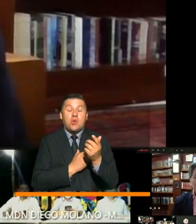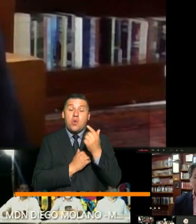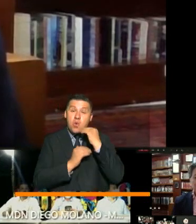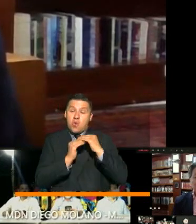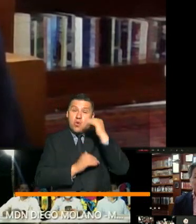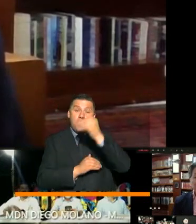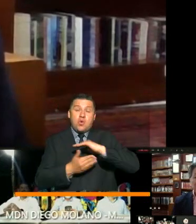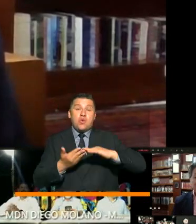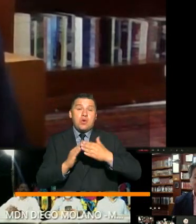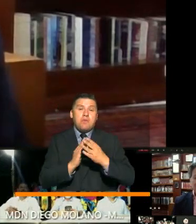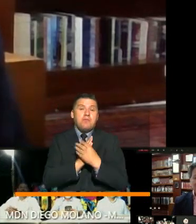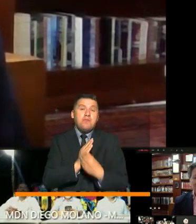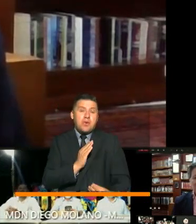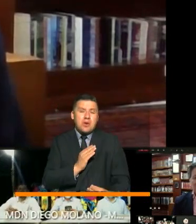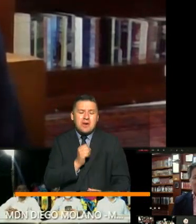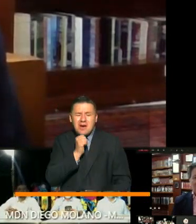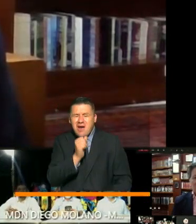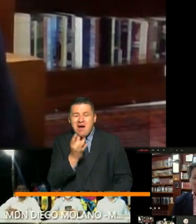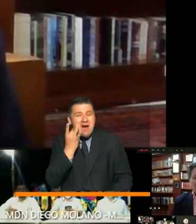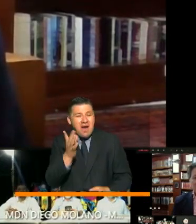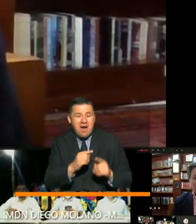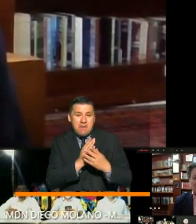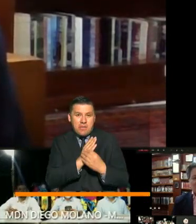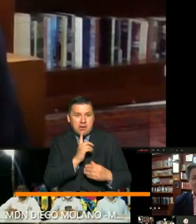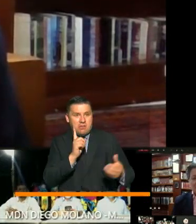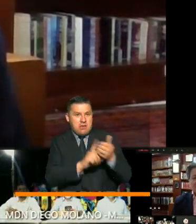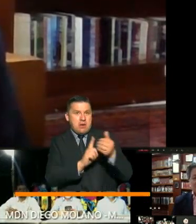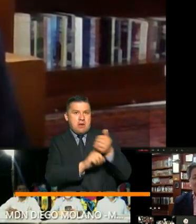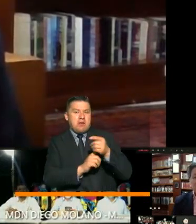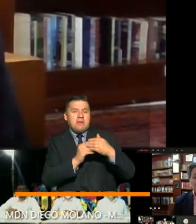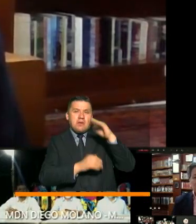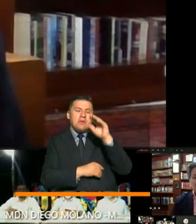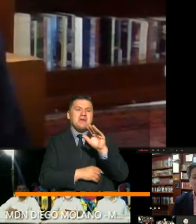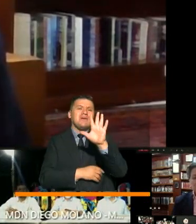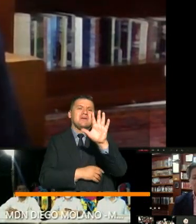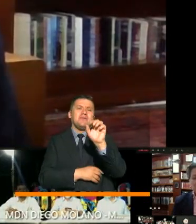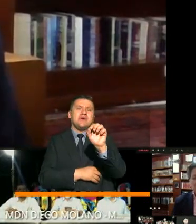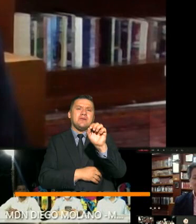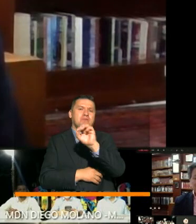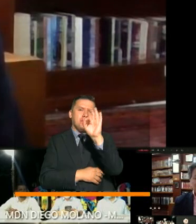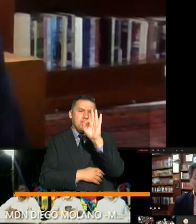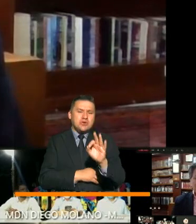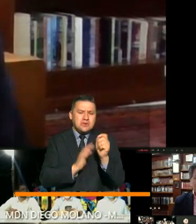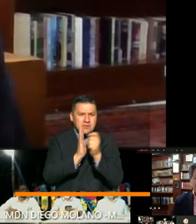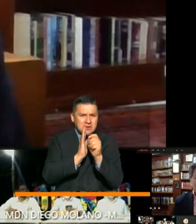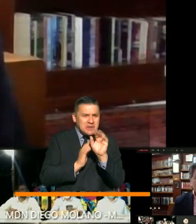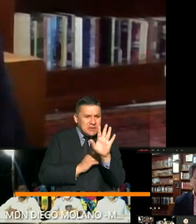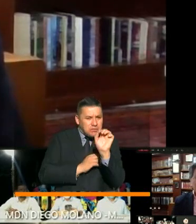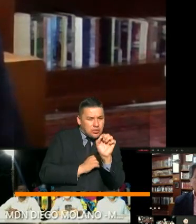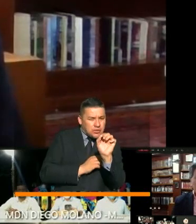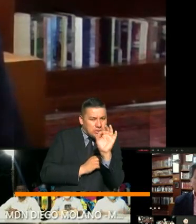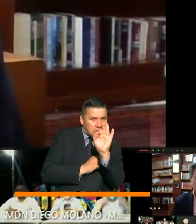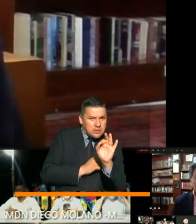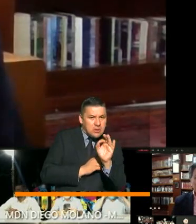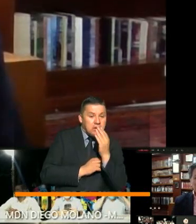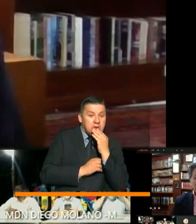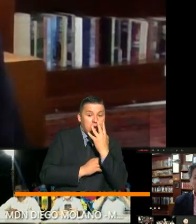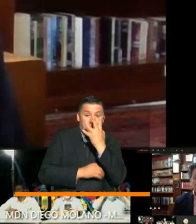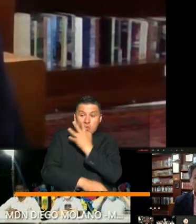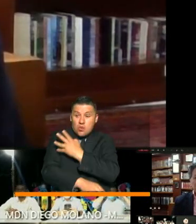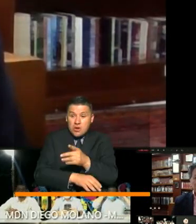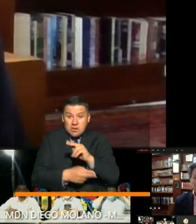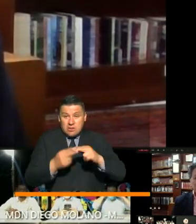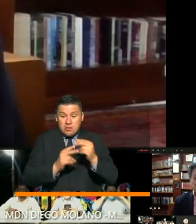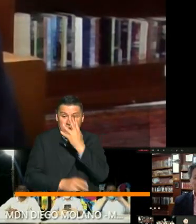mayor en la población pobre extrema, al lograr mitigar de más de 5 puntos porcentuales, evitando que